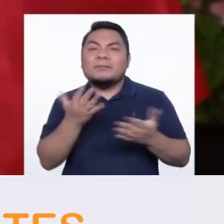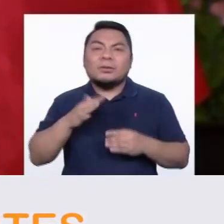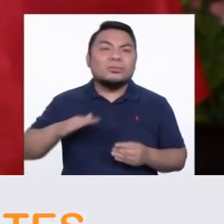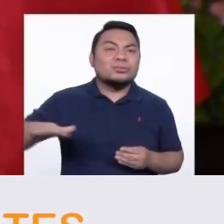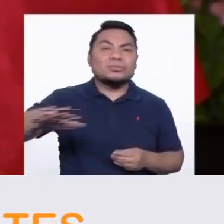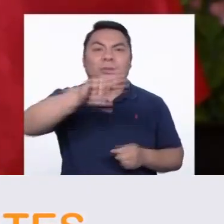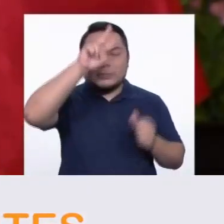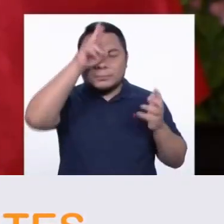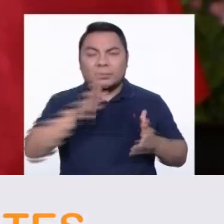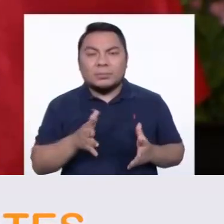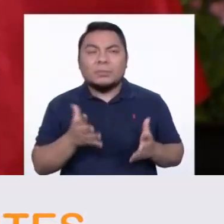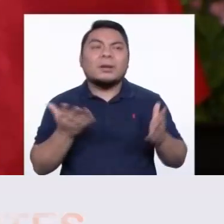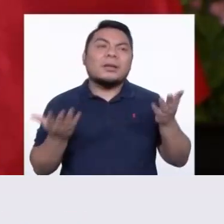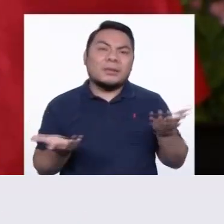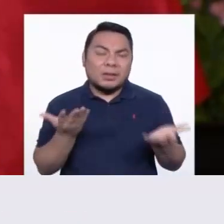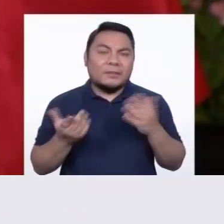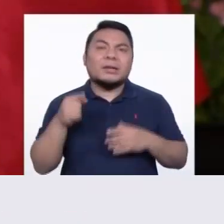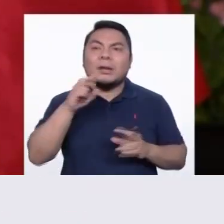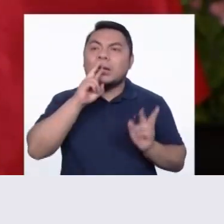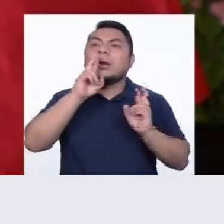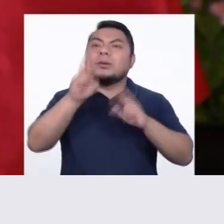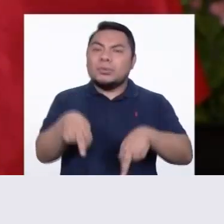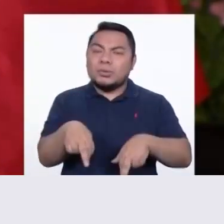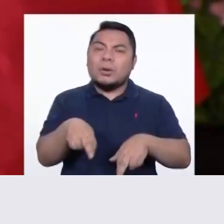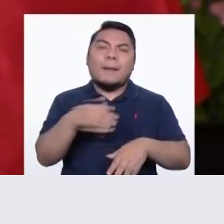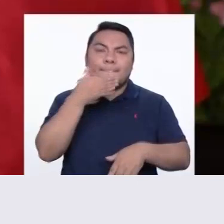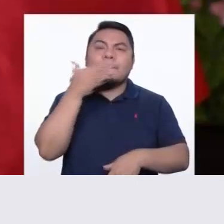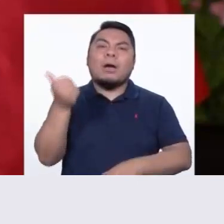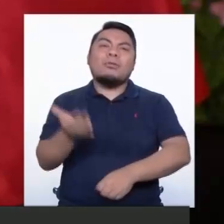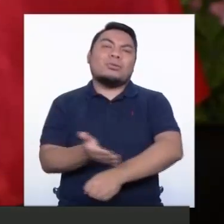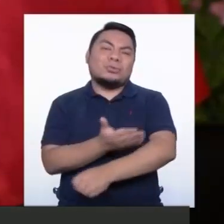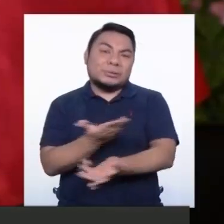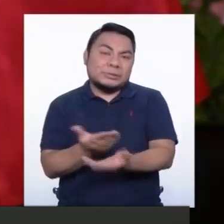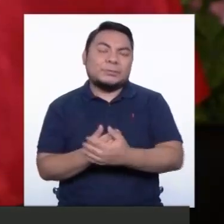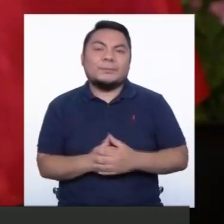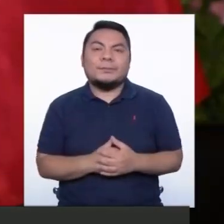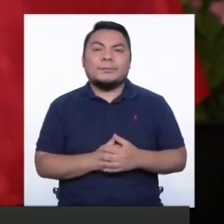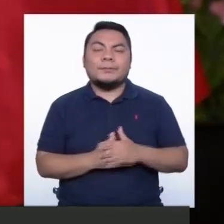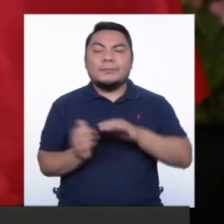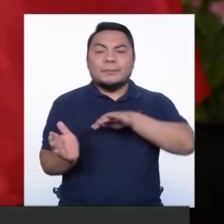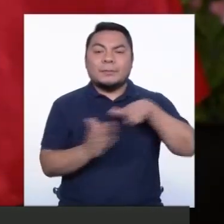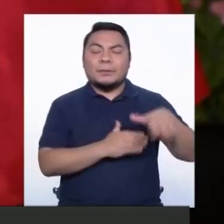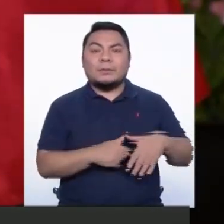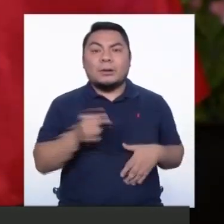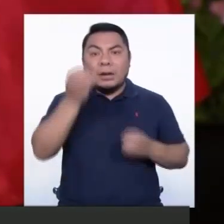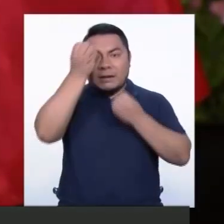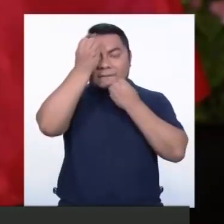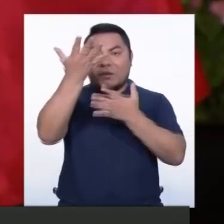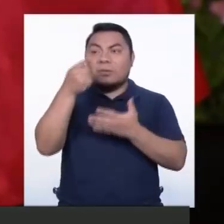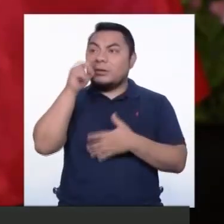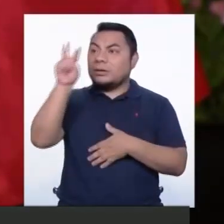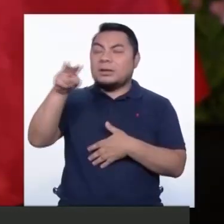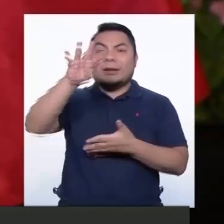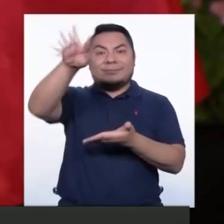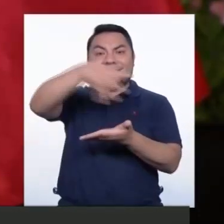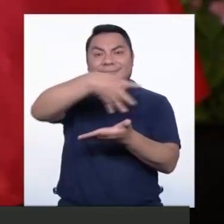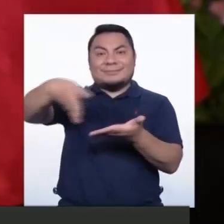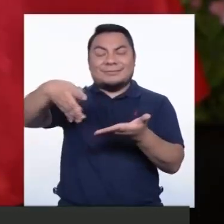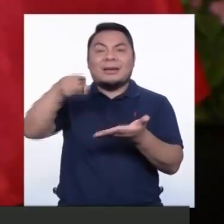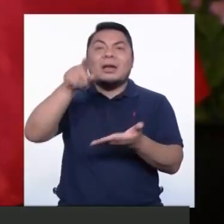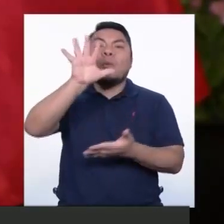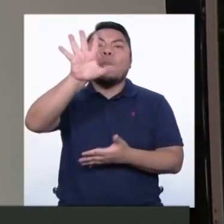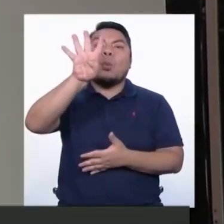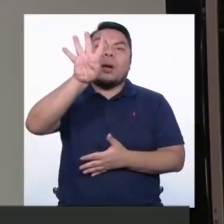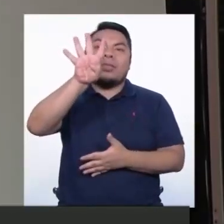todos los peruanos, tendríamos resultados aún mejores. La información que se grafica en 4